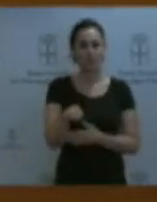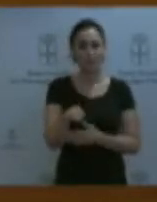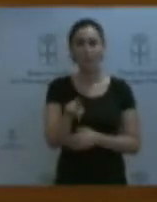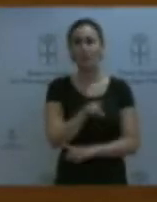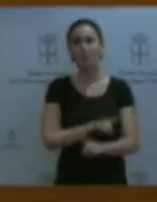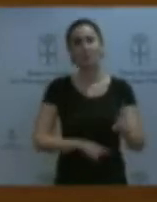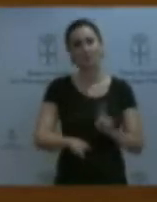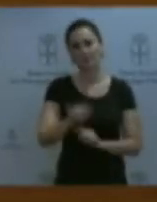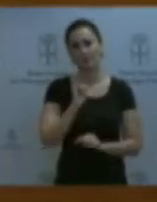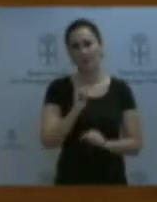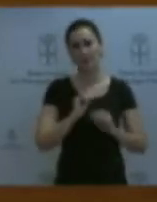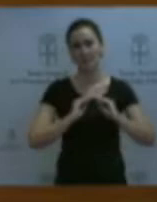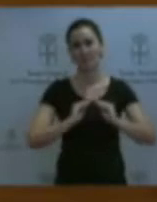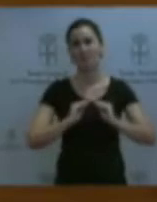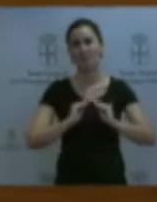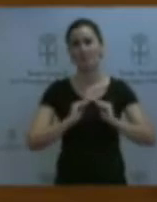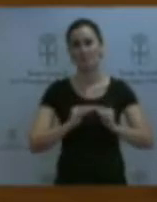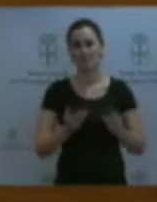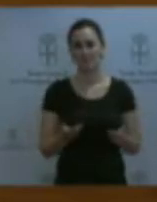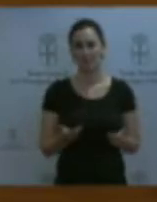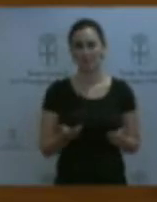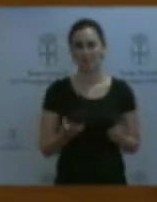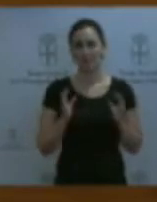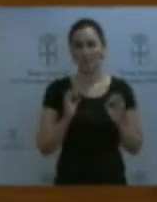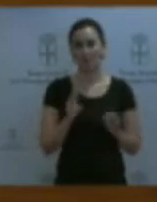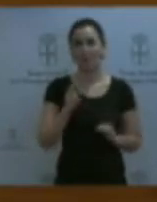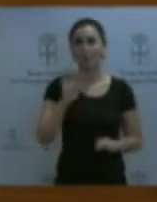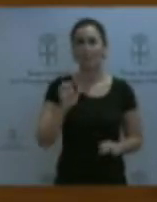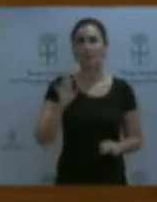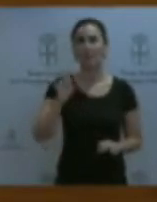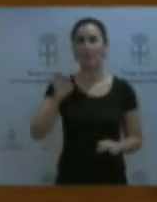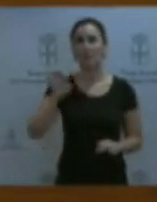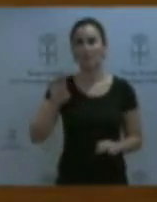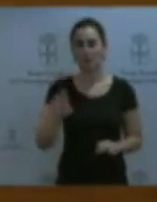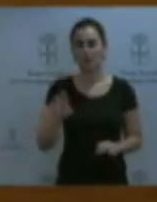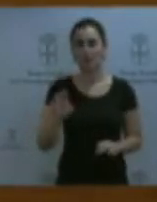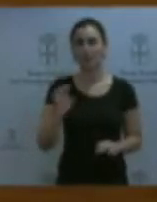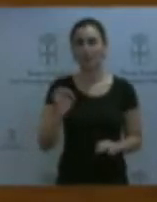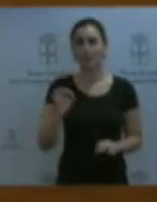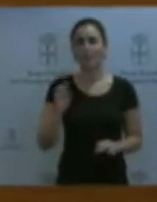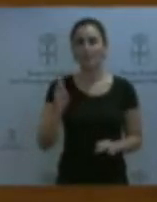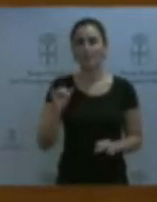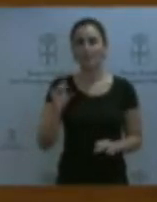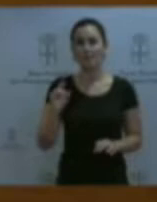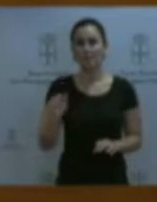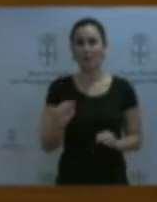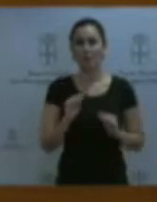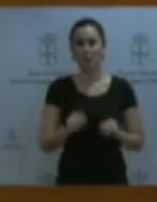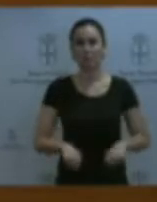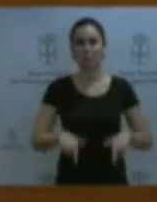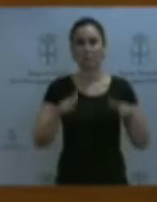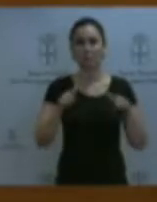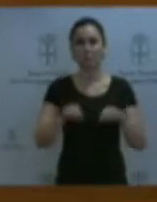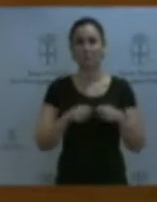el de Pedro Pidal, la verdad es que las infraestructuras y los equipamientos ya dijimos que estaban en condiciones bastante penosas y